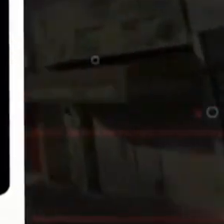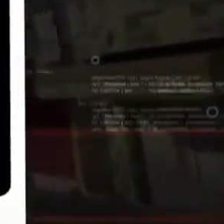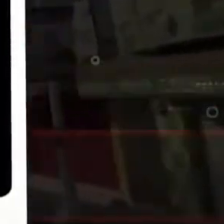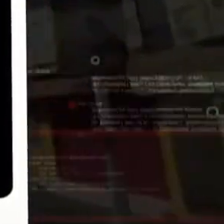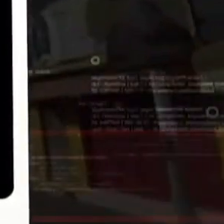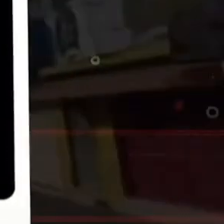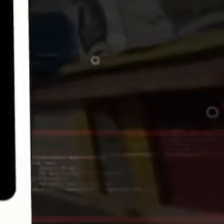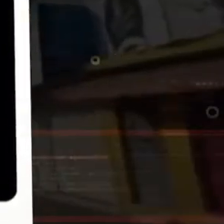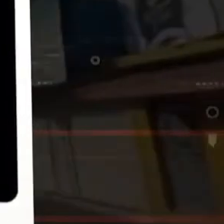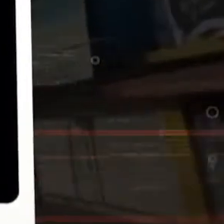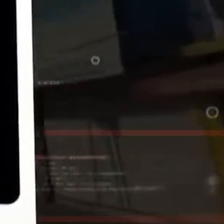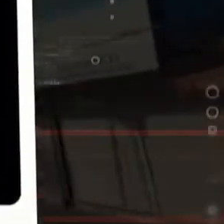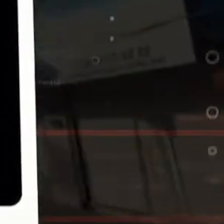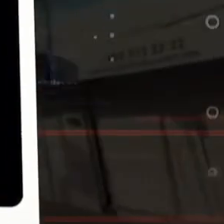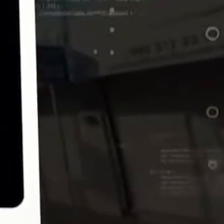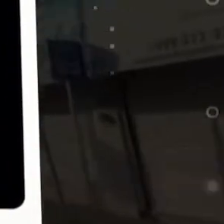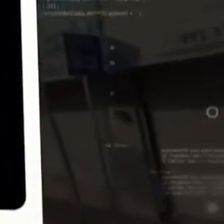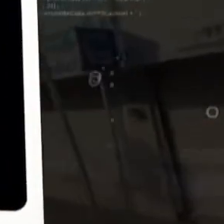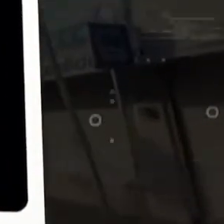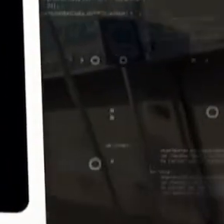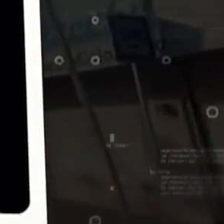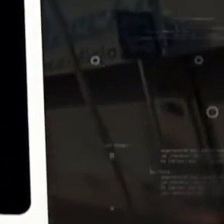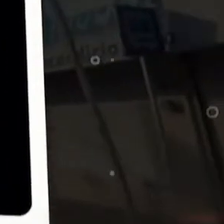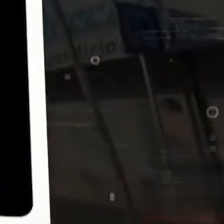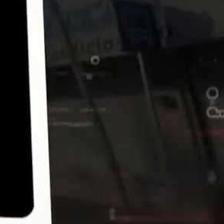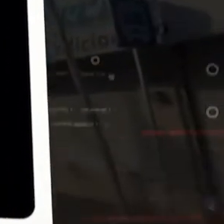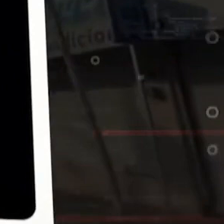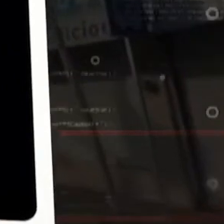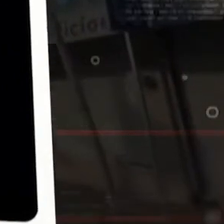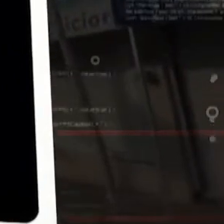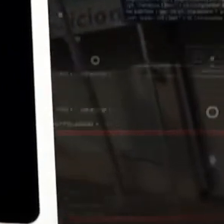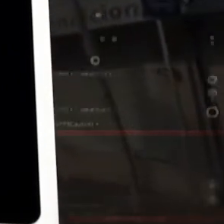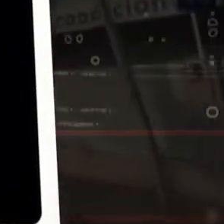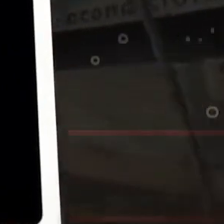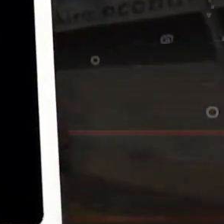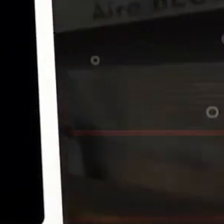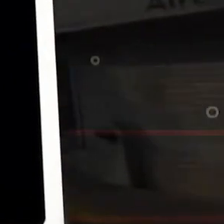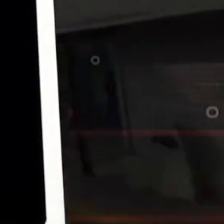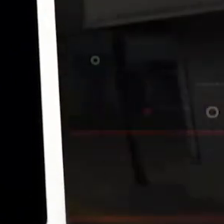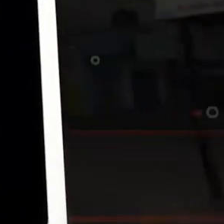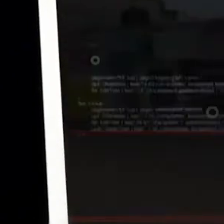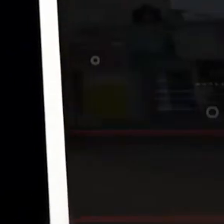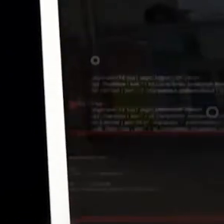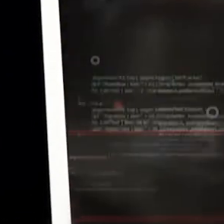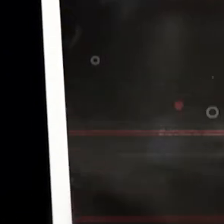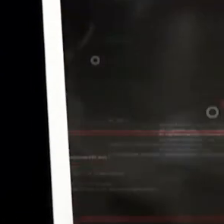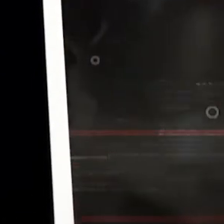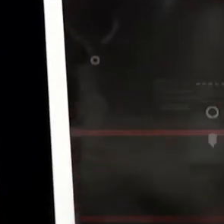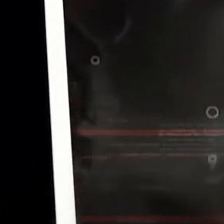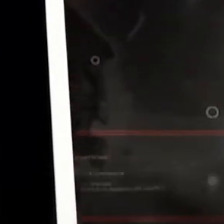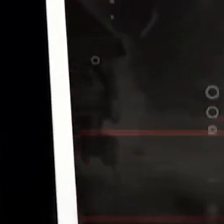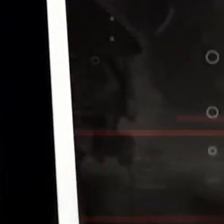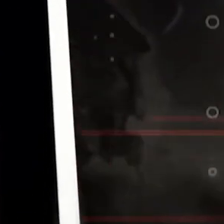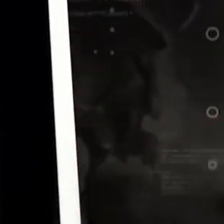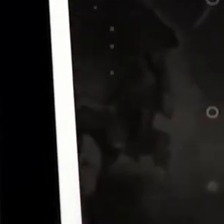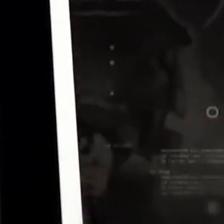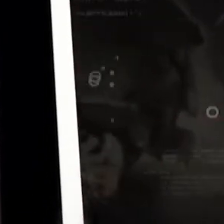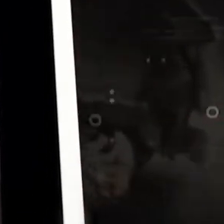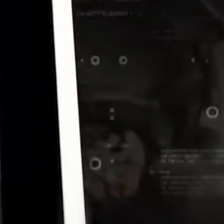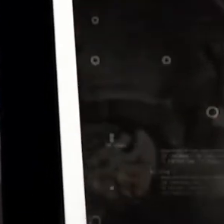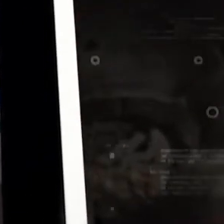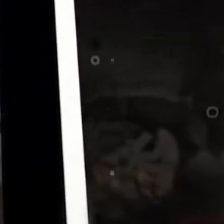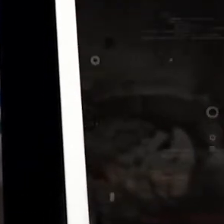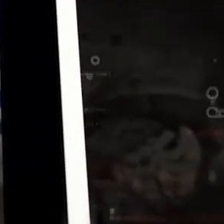El video manipulado fue compartido incluso por políticos locales de Partido Acción Nacional, como Lorena Beauregard de Los